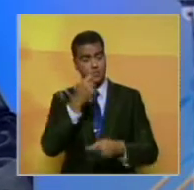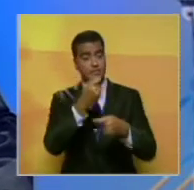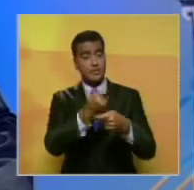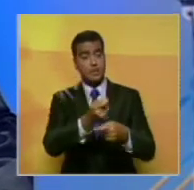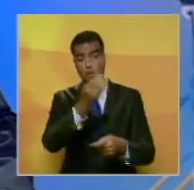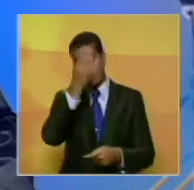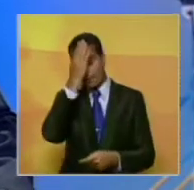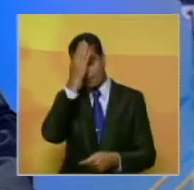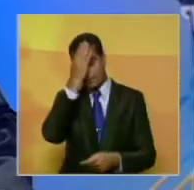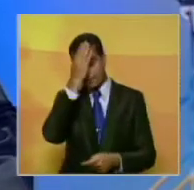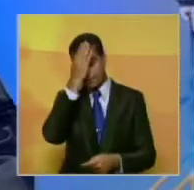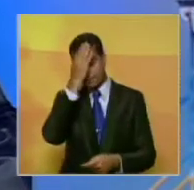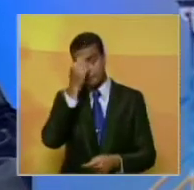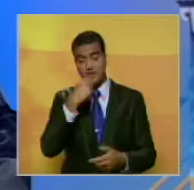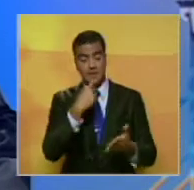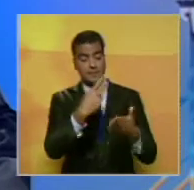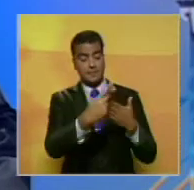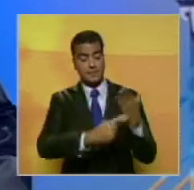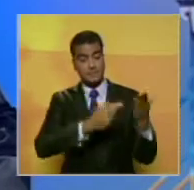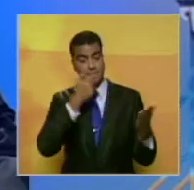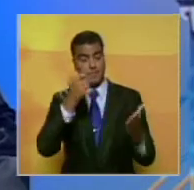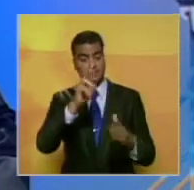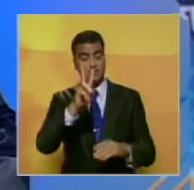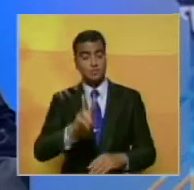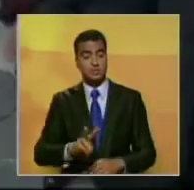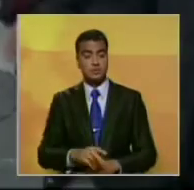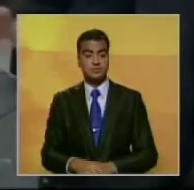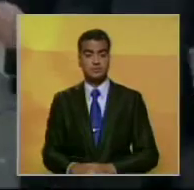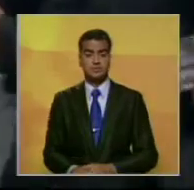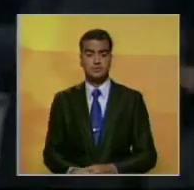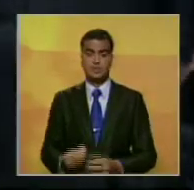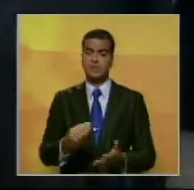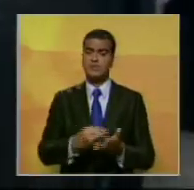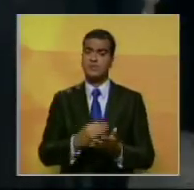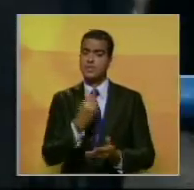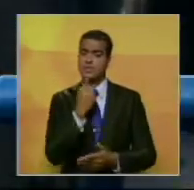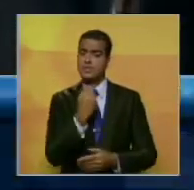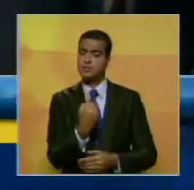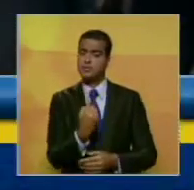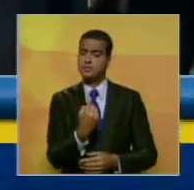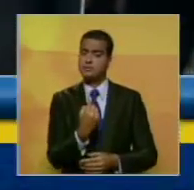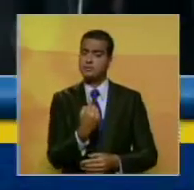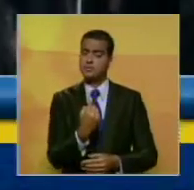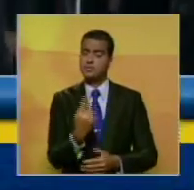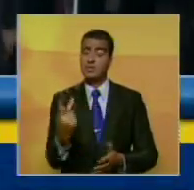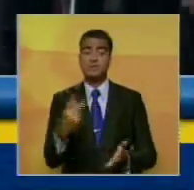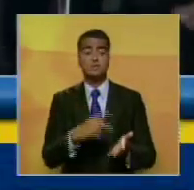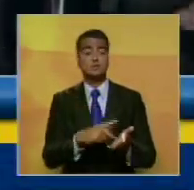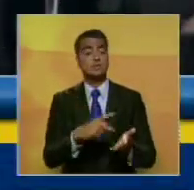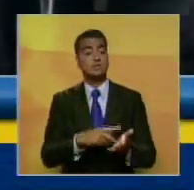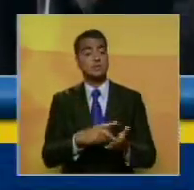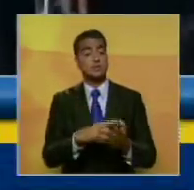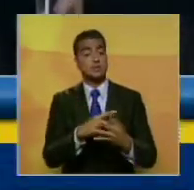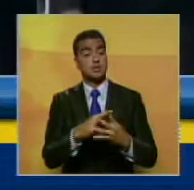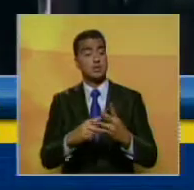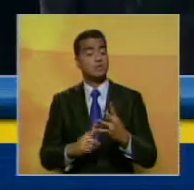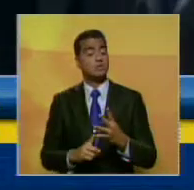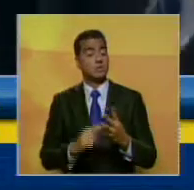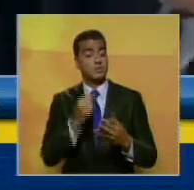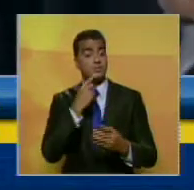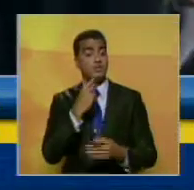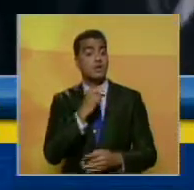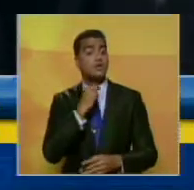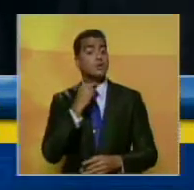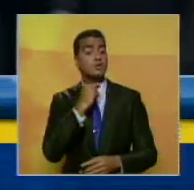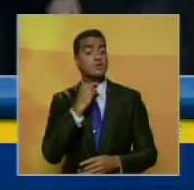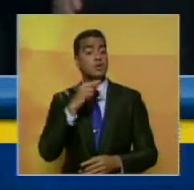Papa Francisco el plan de la patria de Venezuela. Jagua insistió y además asistió a esta ceremonia en compañía del sacerdote